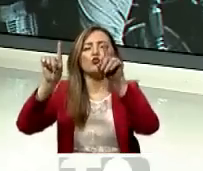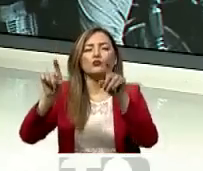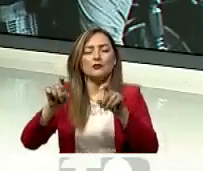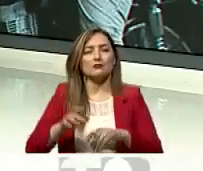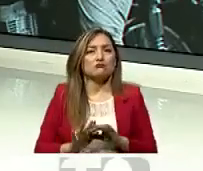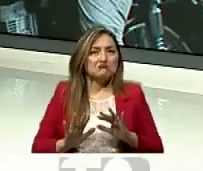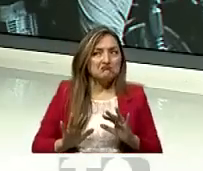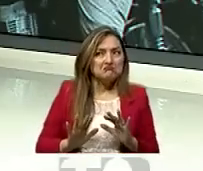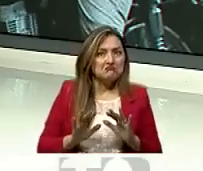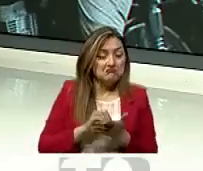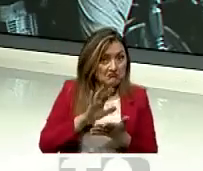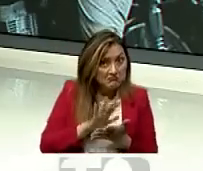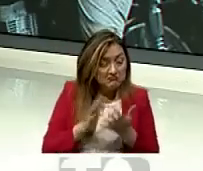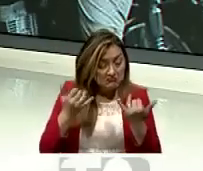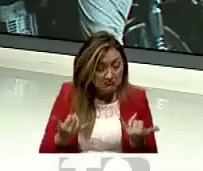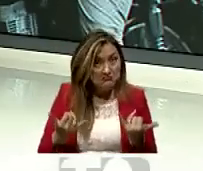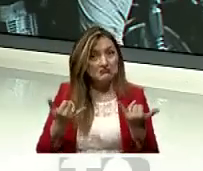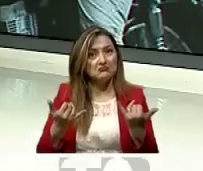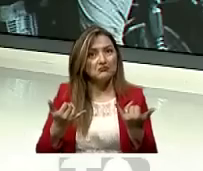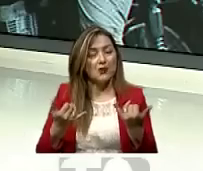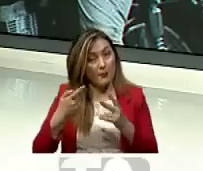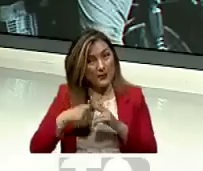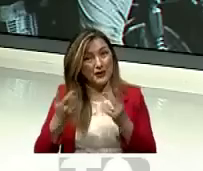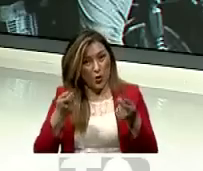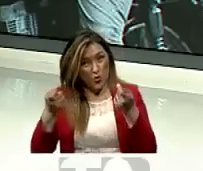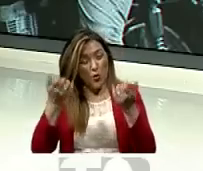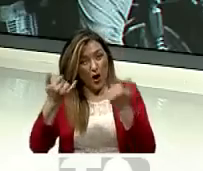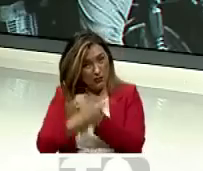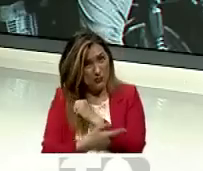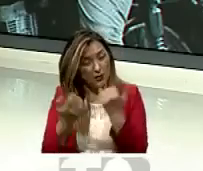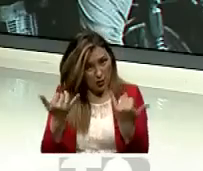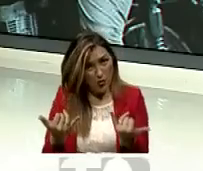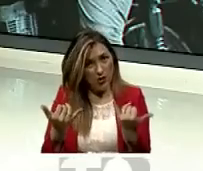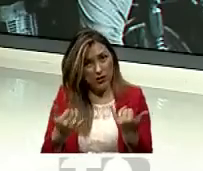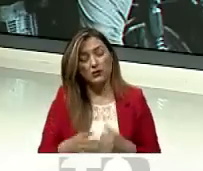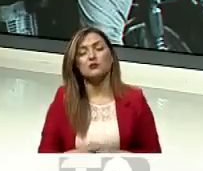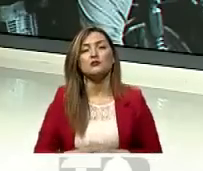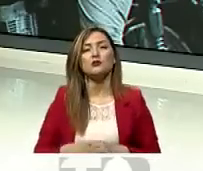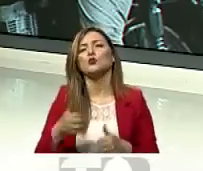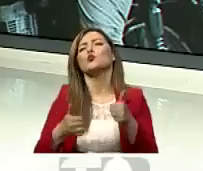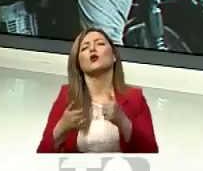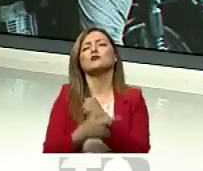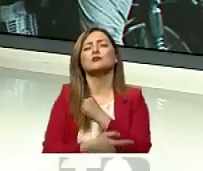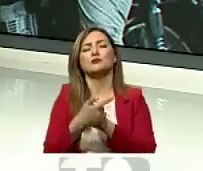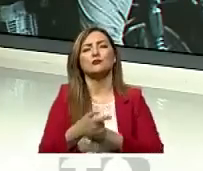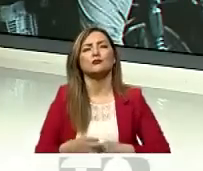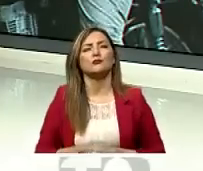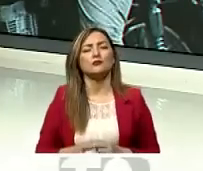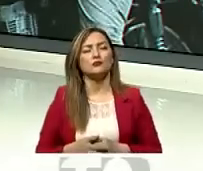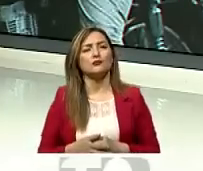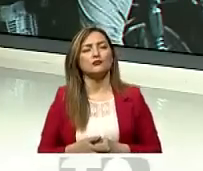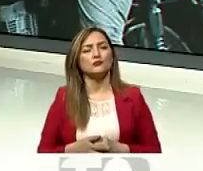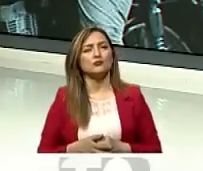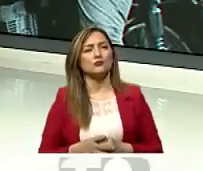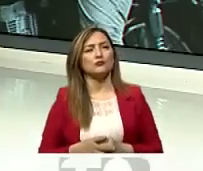obviamente, si ya se está ejecutando, si van a comenzar a sancionar a las personas, cuál es la sanción efectivamente para quienes incumplan,